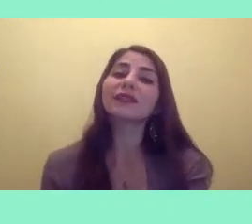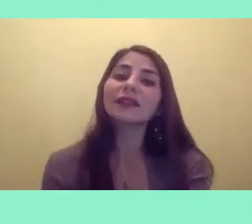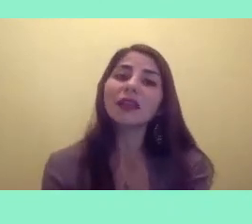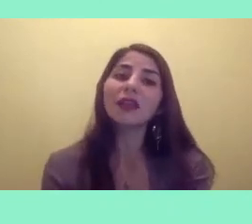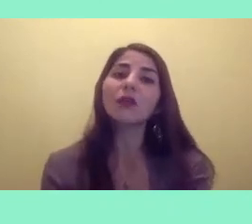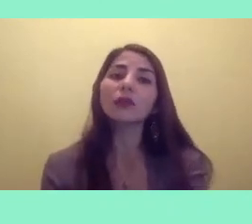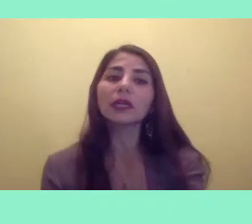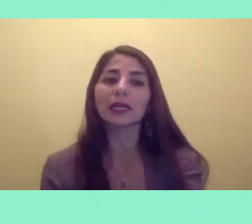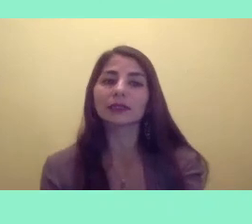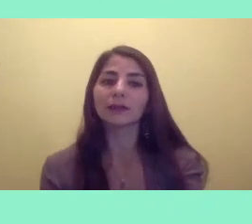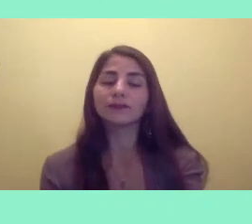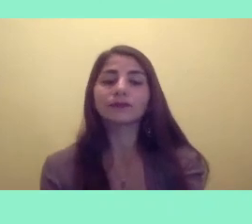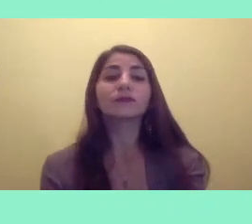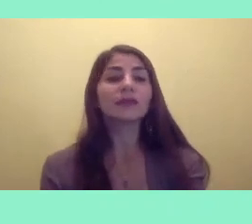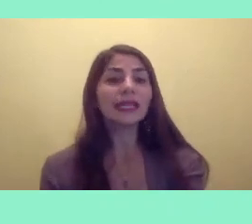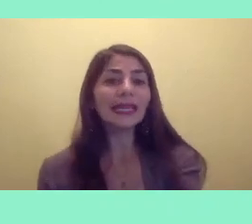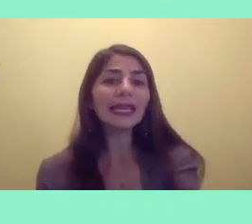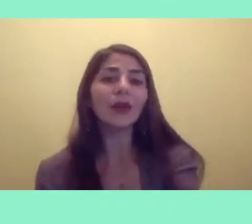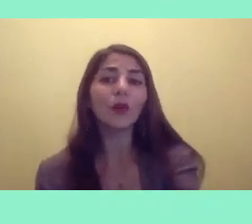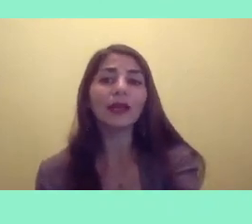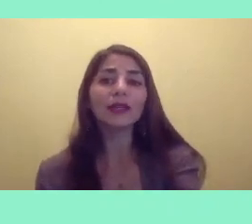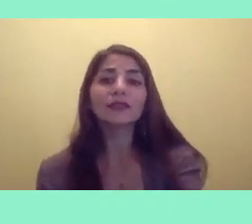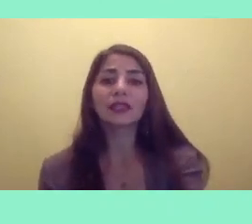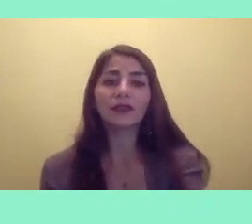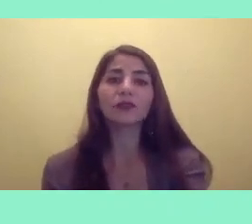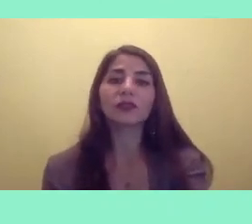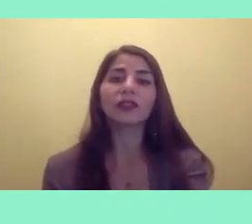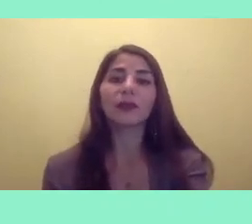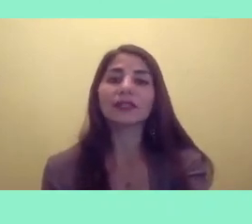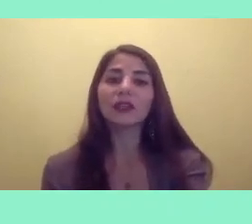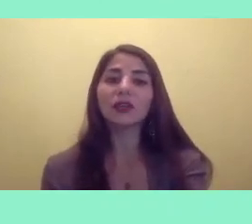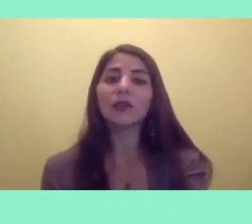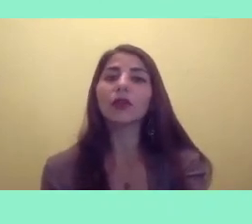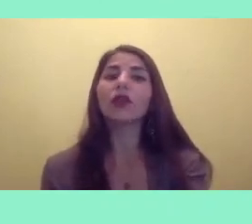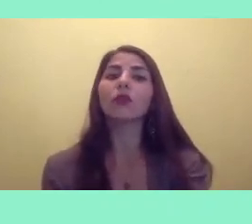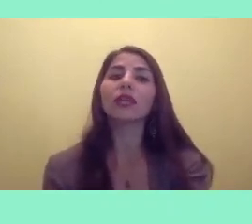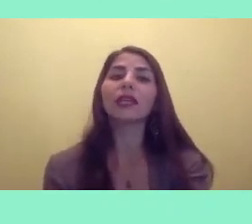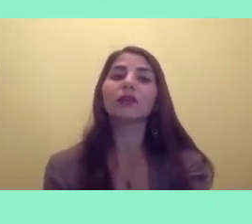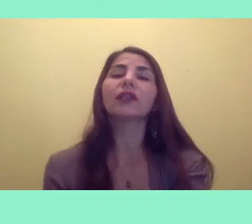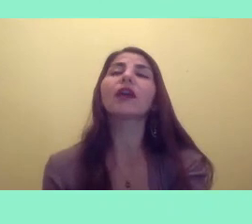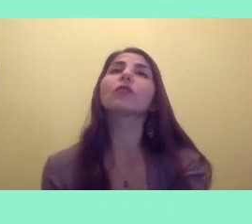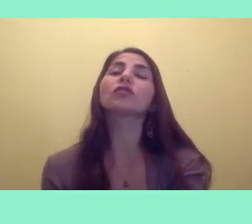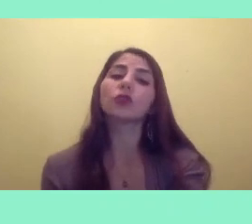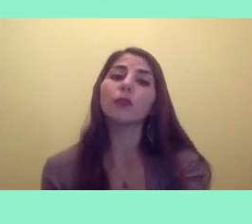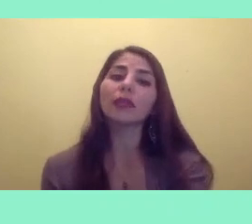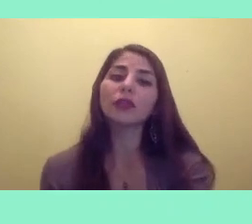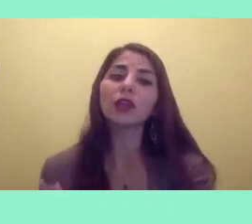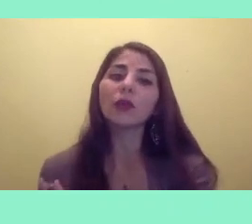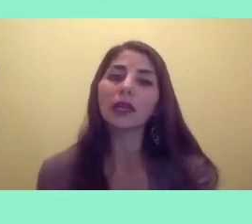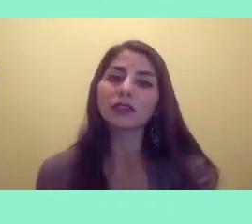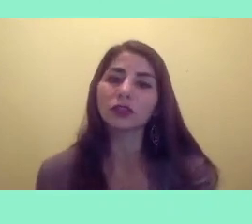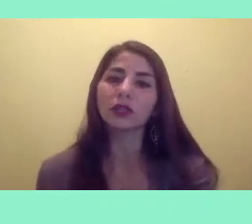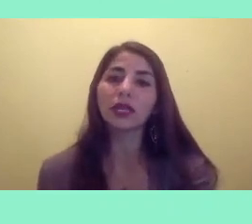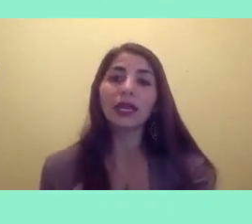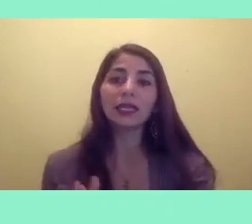humano para expresarse y comunicarse. Y lengua significa un sistema de signos que emplea una comunidad lingüística como instrumento